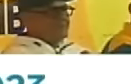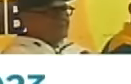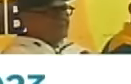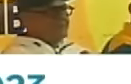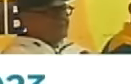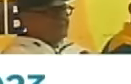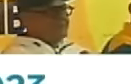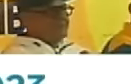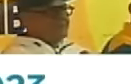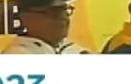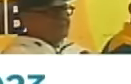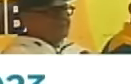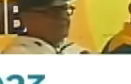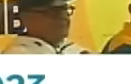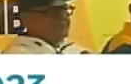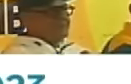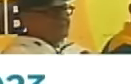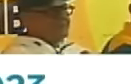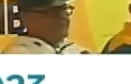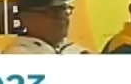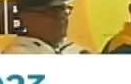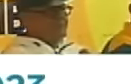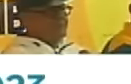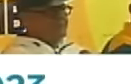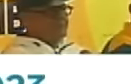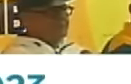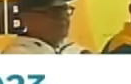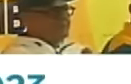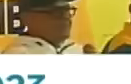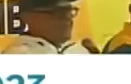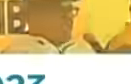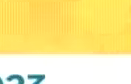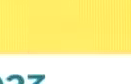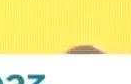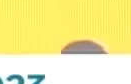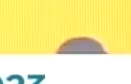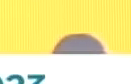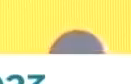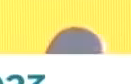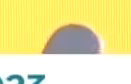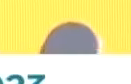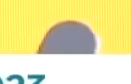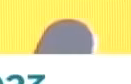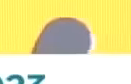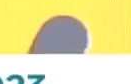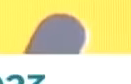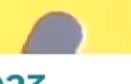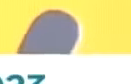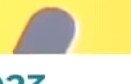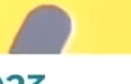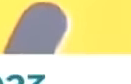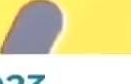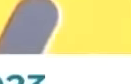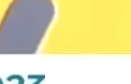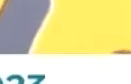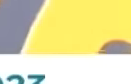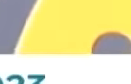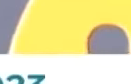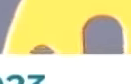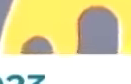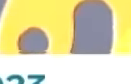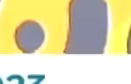escuchamos al Coordinador Nacional del Comando de Campaña, Jorge Rodríguez. Muy buenas noches a los medios de